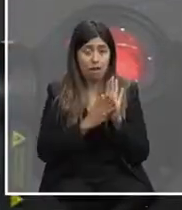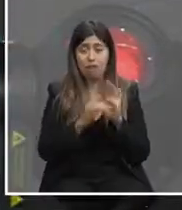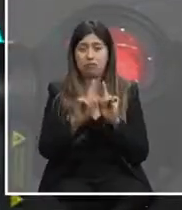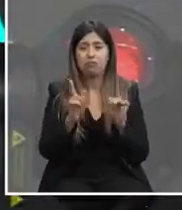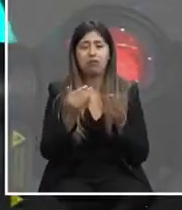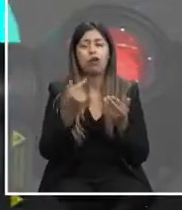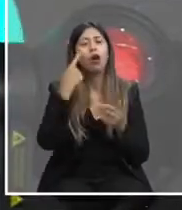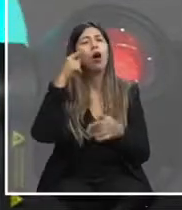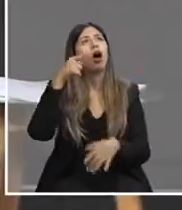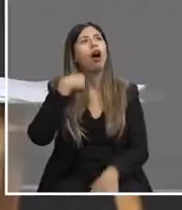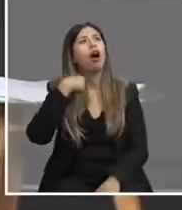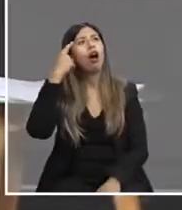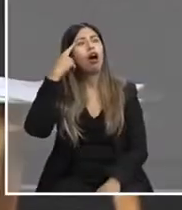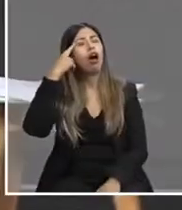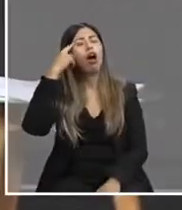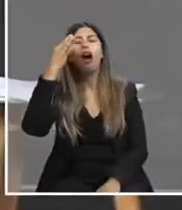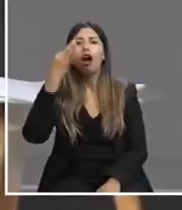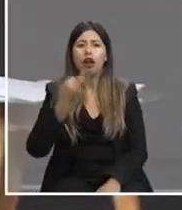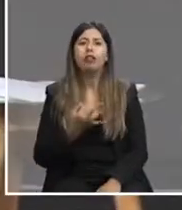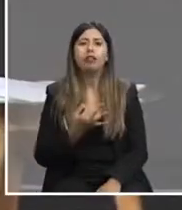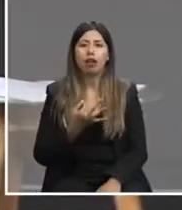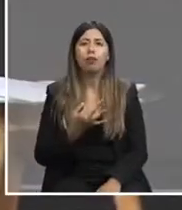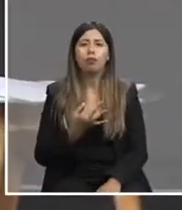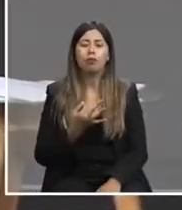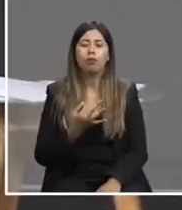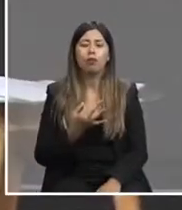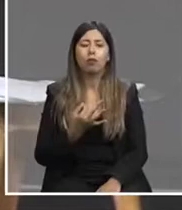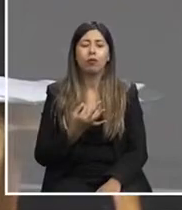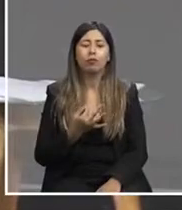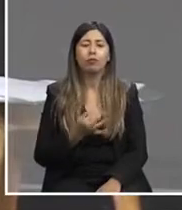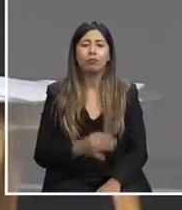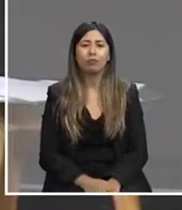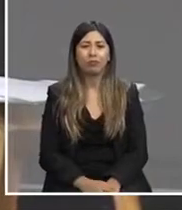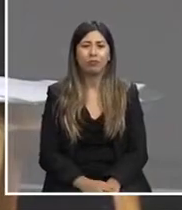convence. Ahora, a mí me interesa mucho,